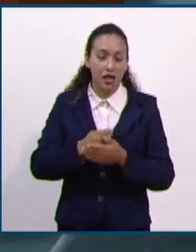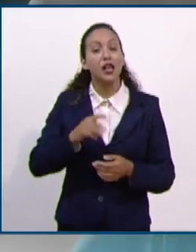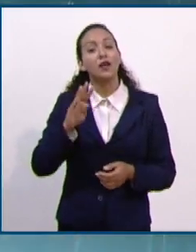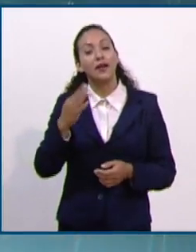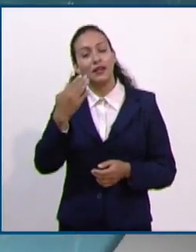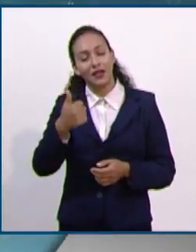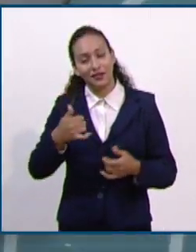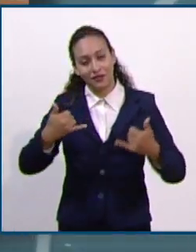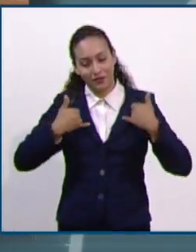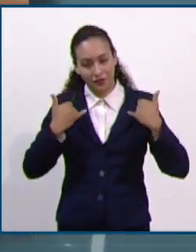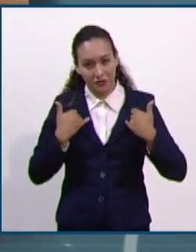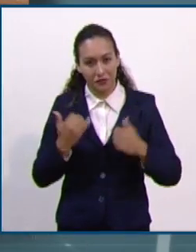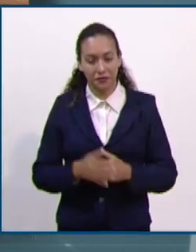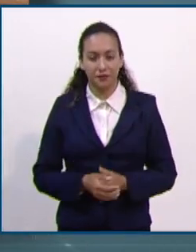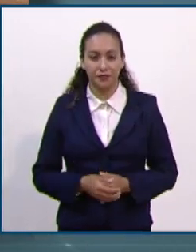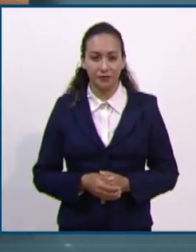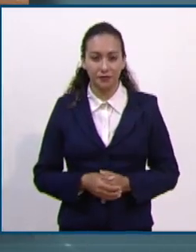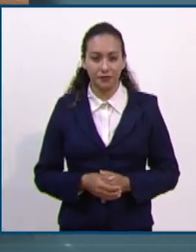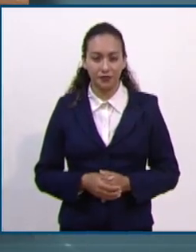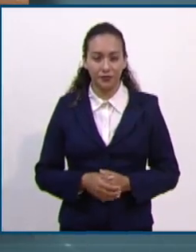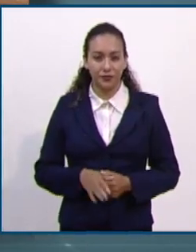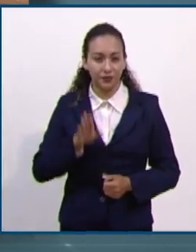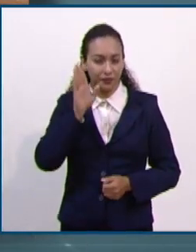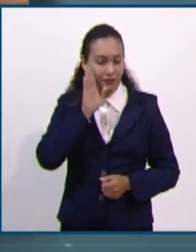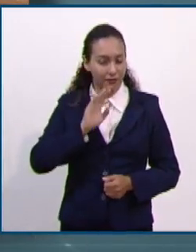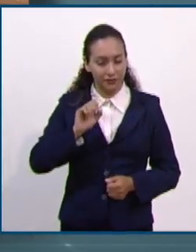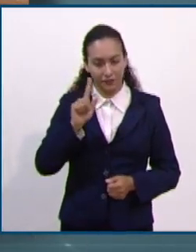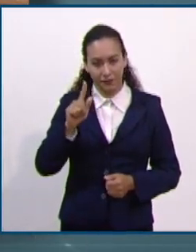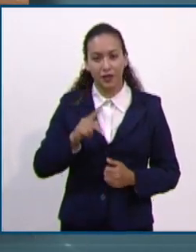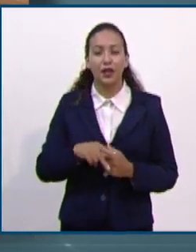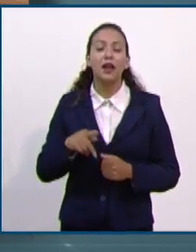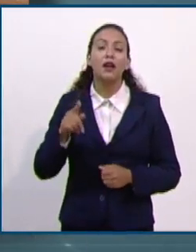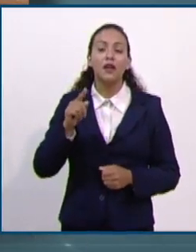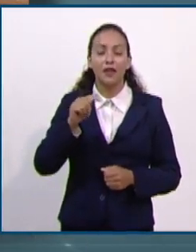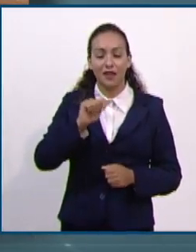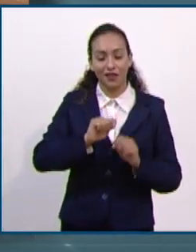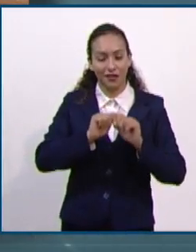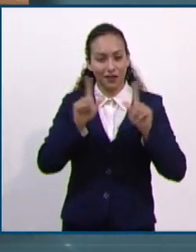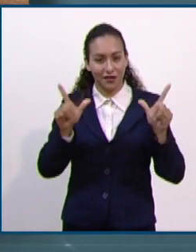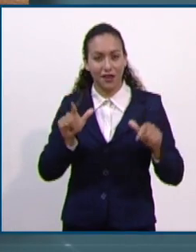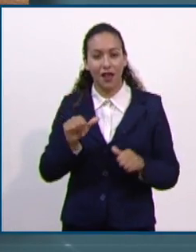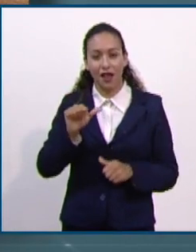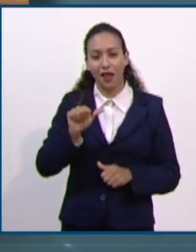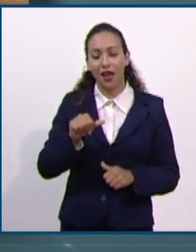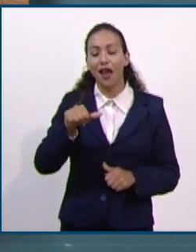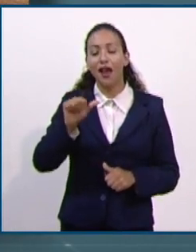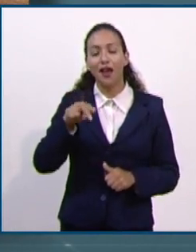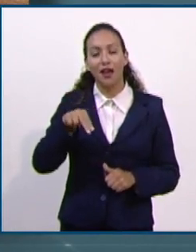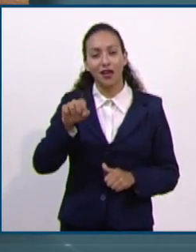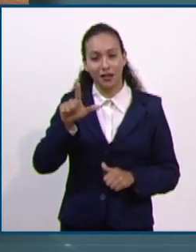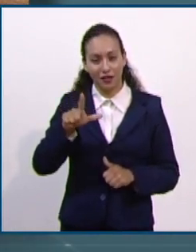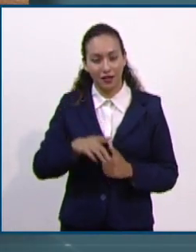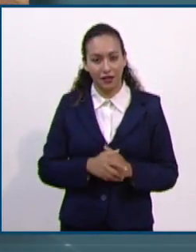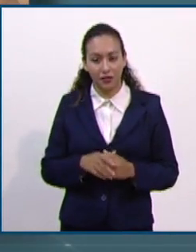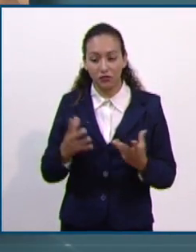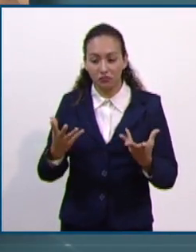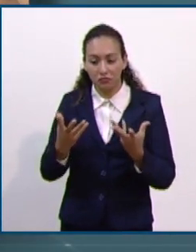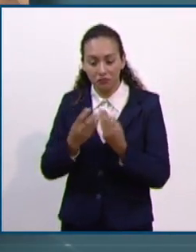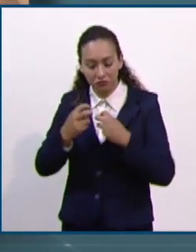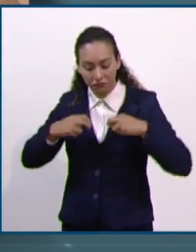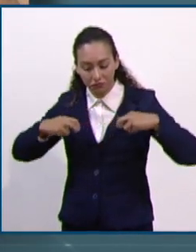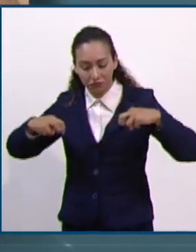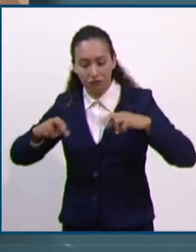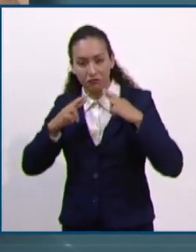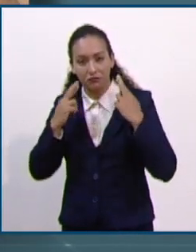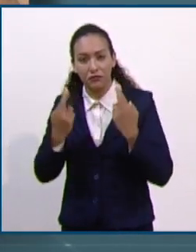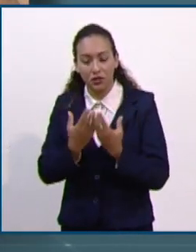adolescentes. La magistrada presidenta del Poder Judicial de Tlaxcala, Anel Pañuelos Meneses, se reunió con representantes